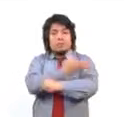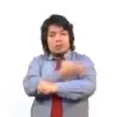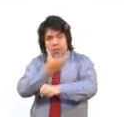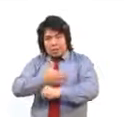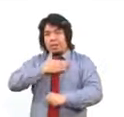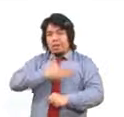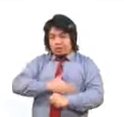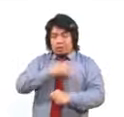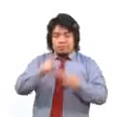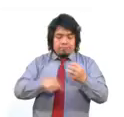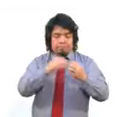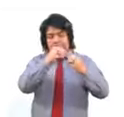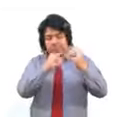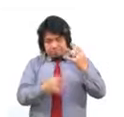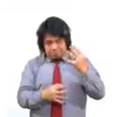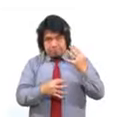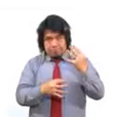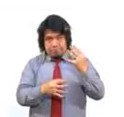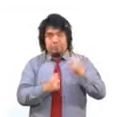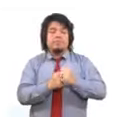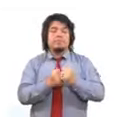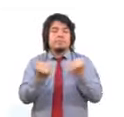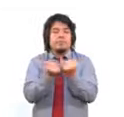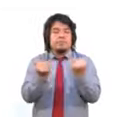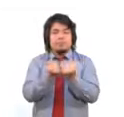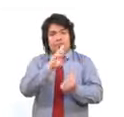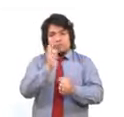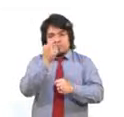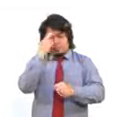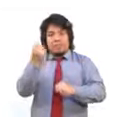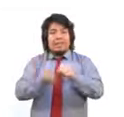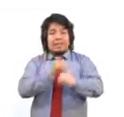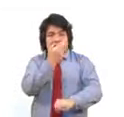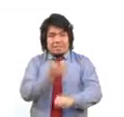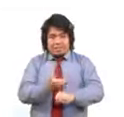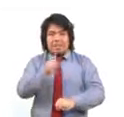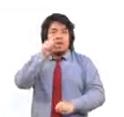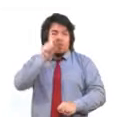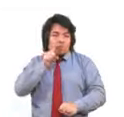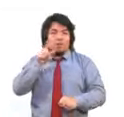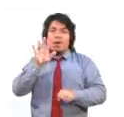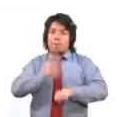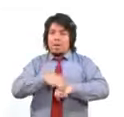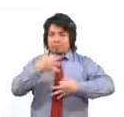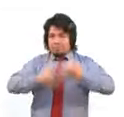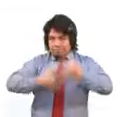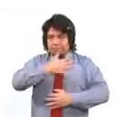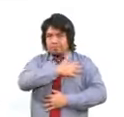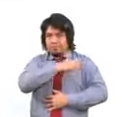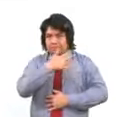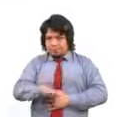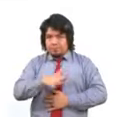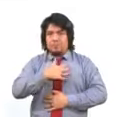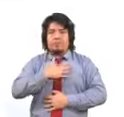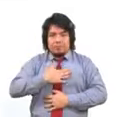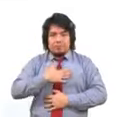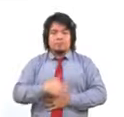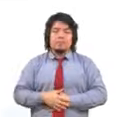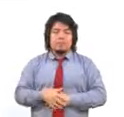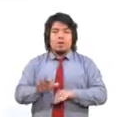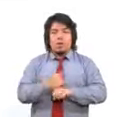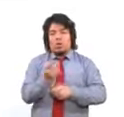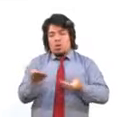jurídico, etcétera, se dan a través de la Secretaría de las Mujeres, de la propia Fiscalía General de Justicia, cuando se levantan